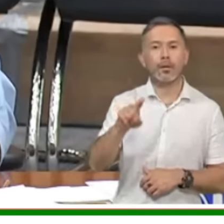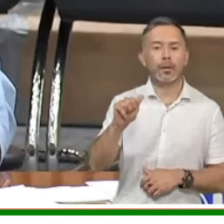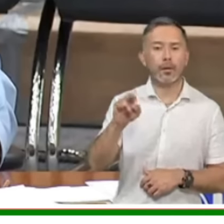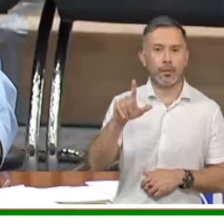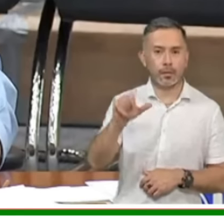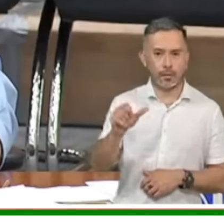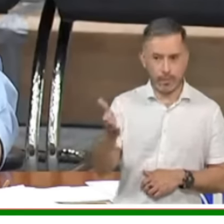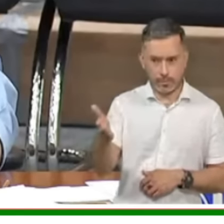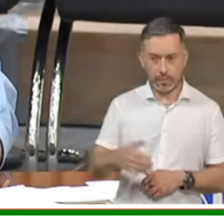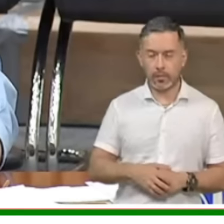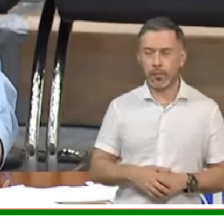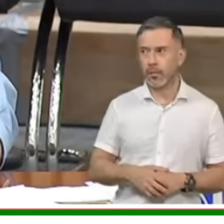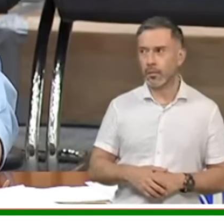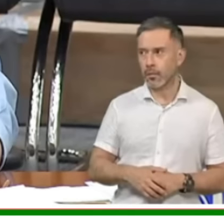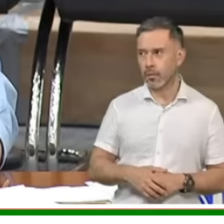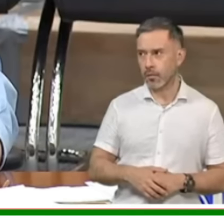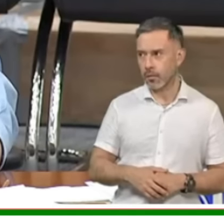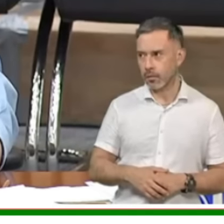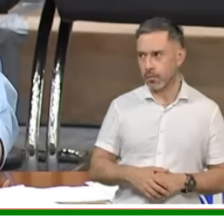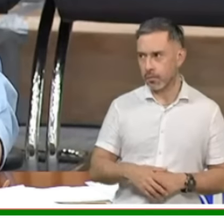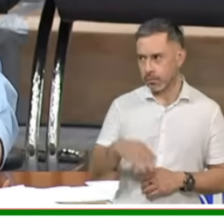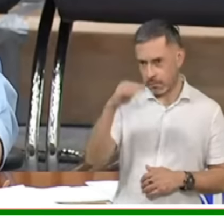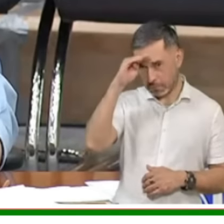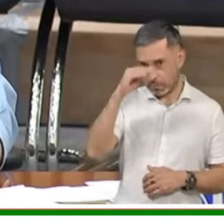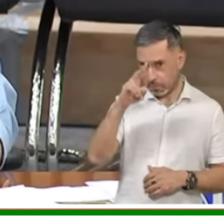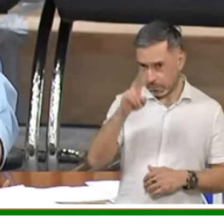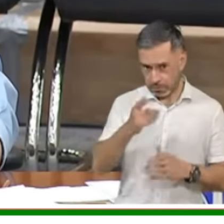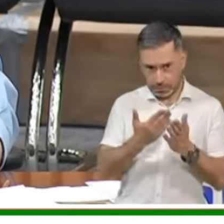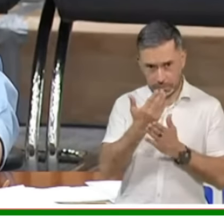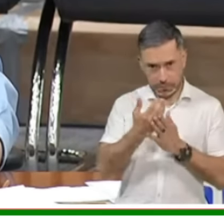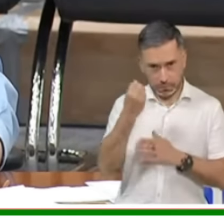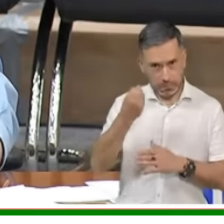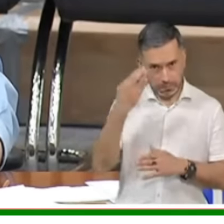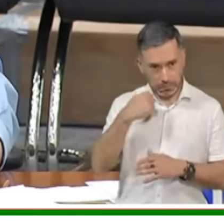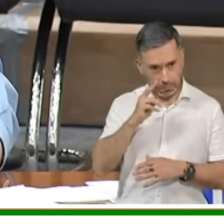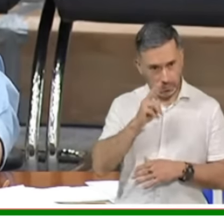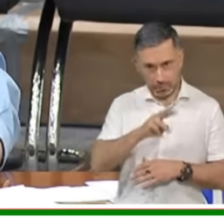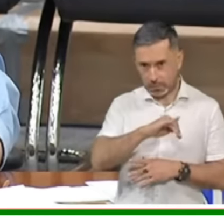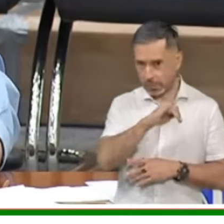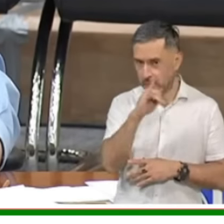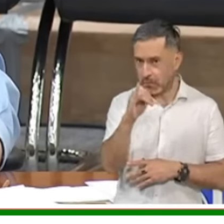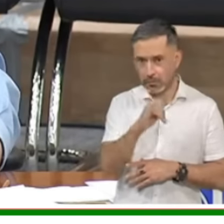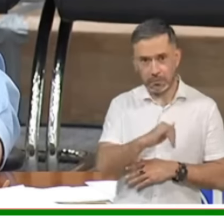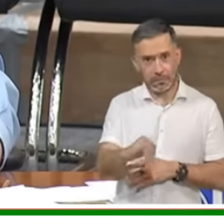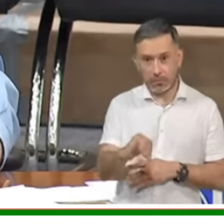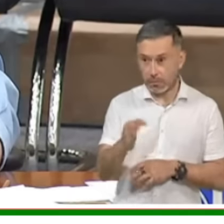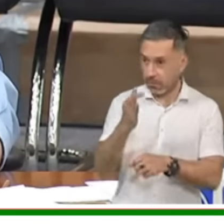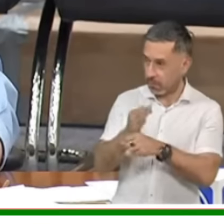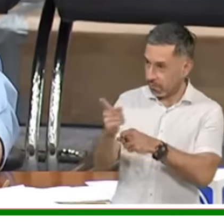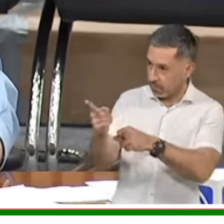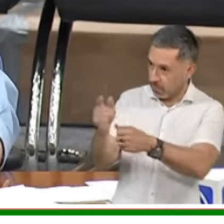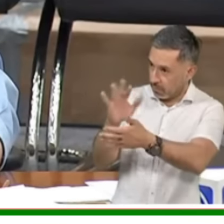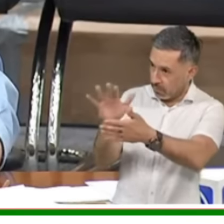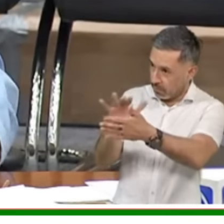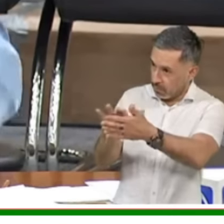Zavala yo había Jurado no Escuchar nunca la mañanera pero ahora me me hizo que me la